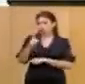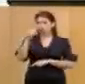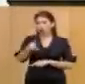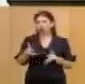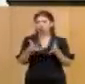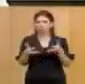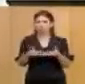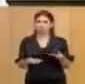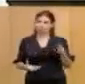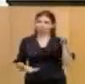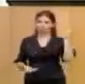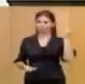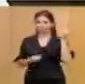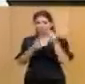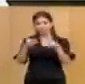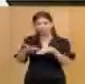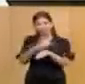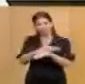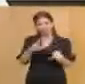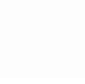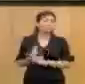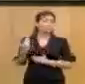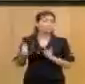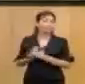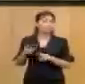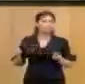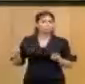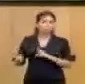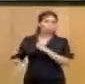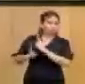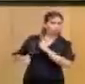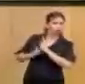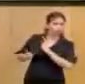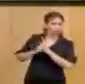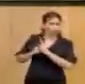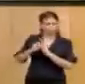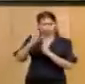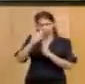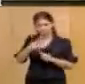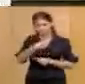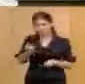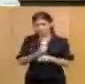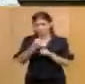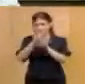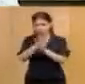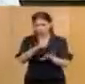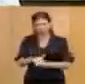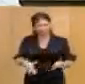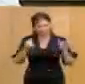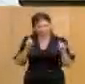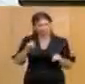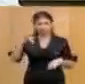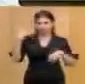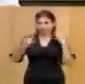sin diálogo social y sin acuerdo político. No han convencido a los trabajadores, ni a los emprendedores,